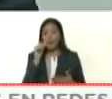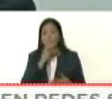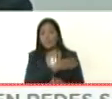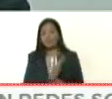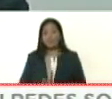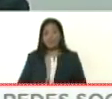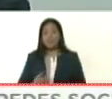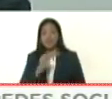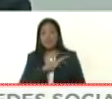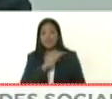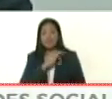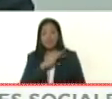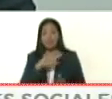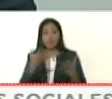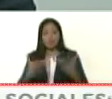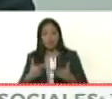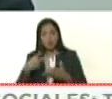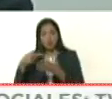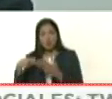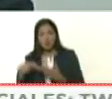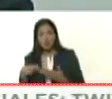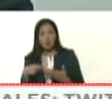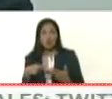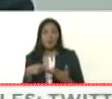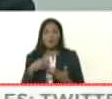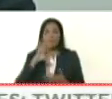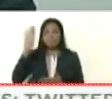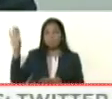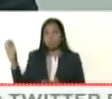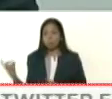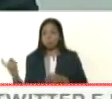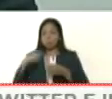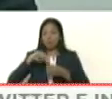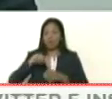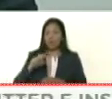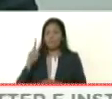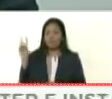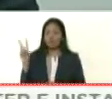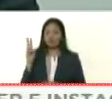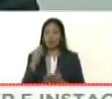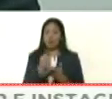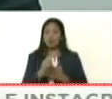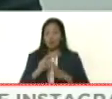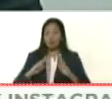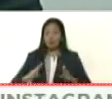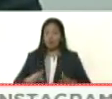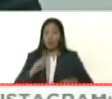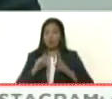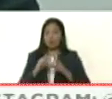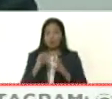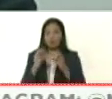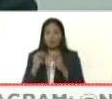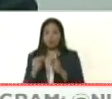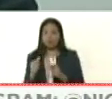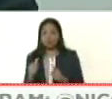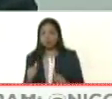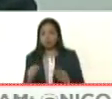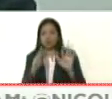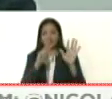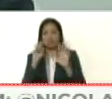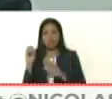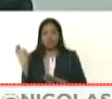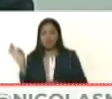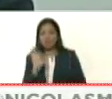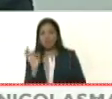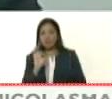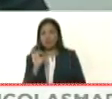donaron otros países para supuestamente esa ayuda humanitaria, se ha venido dañando, y el 70% de los alimentos está